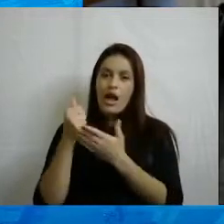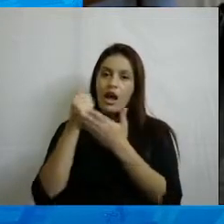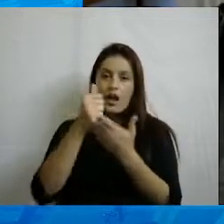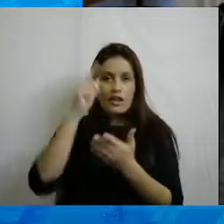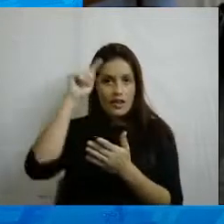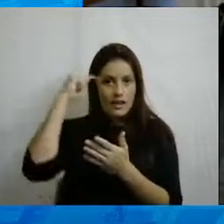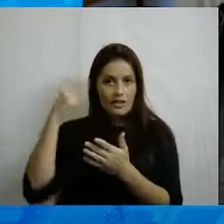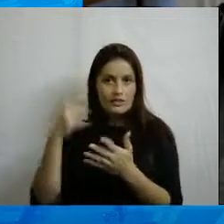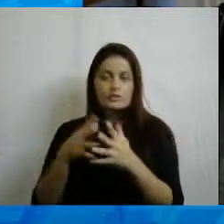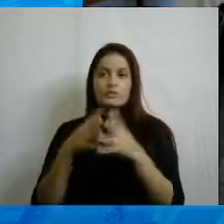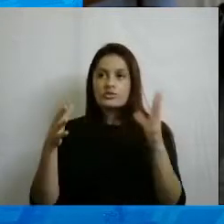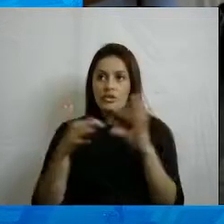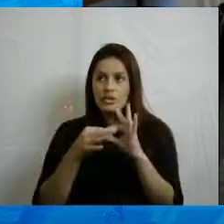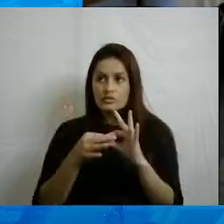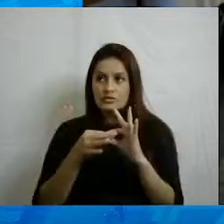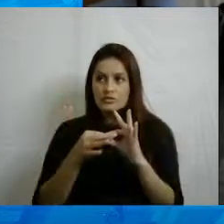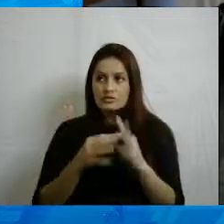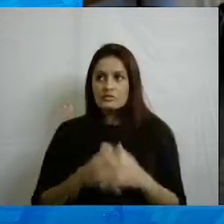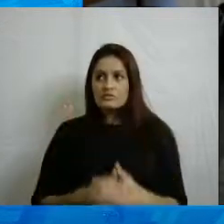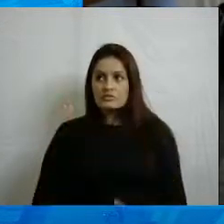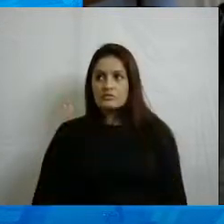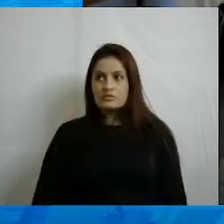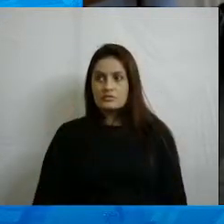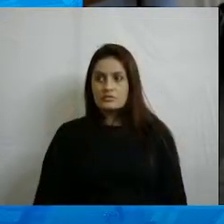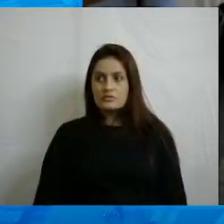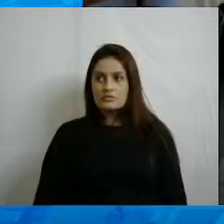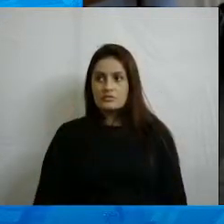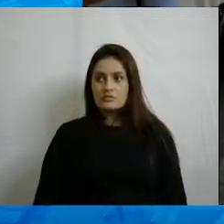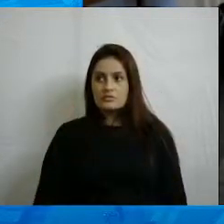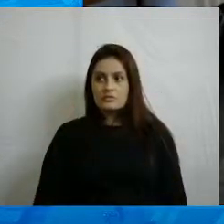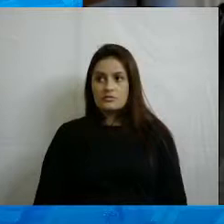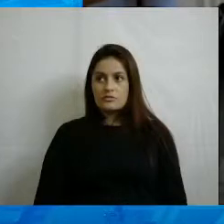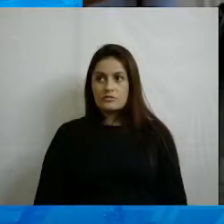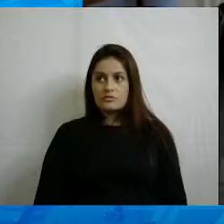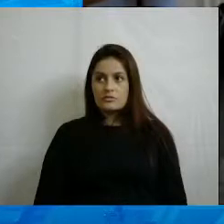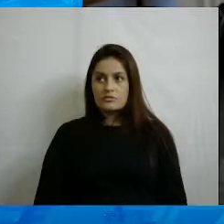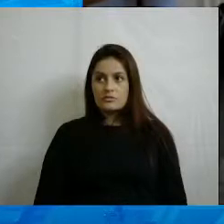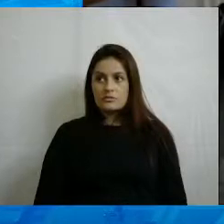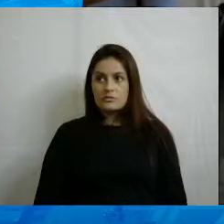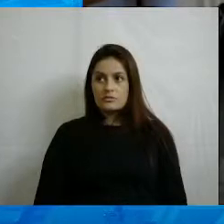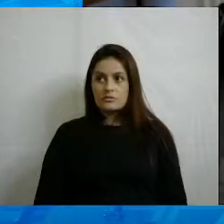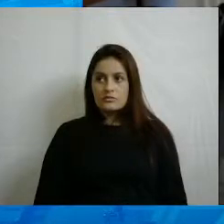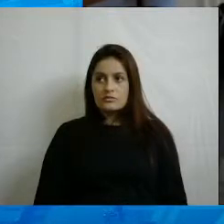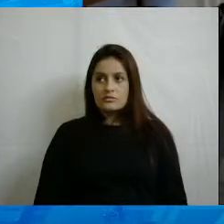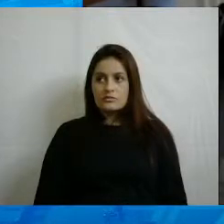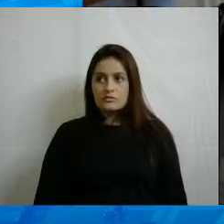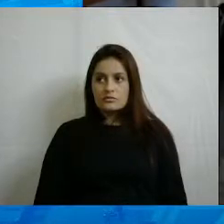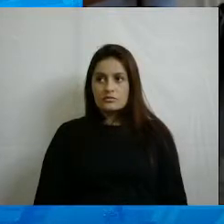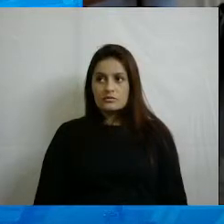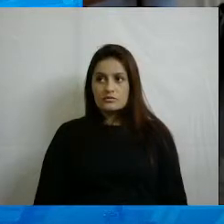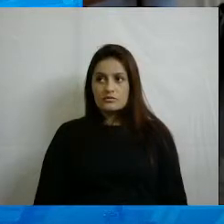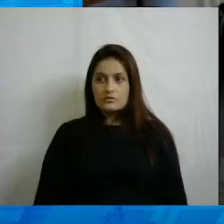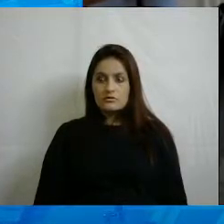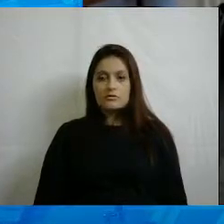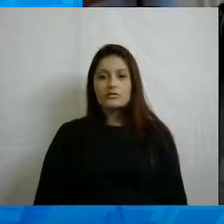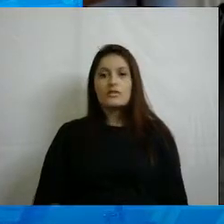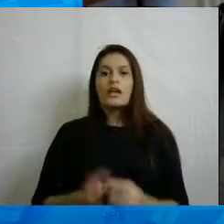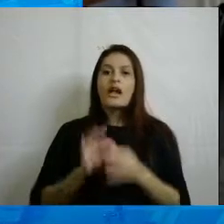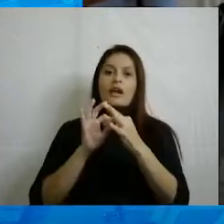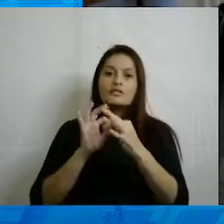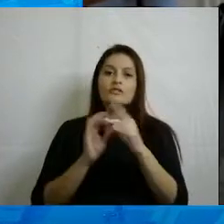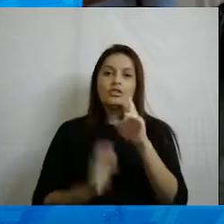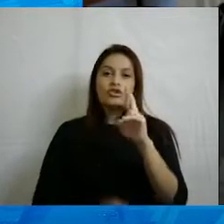y a ustedes también, señora concejal. Muchas gracias, concejal Rojas. Bueno, agradecer a Rosario que vino acá. Este es un